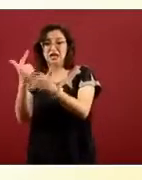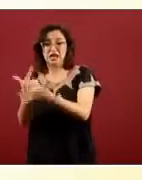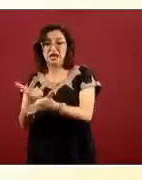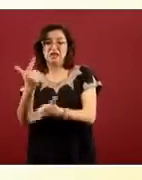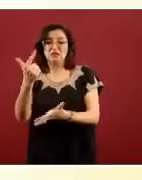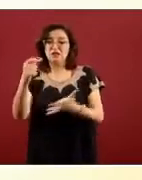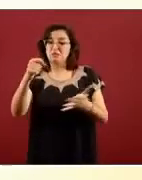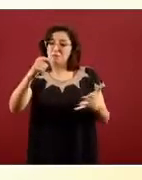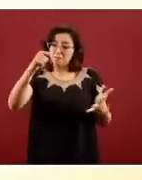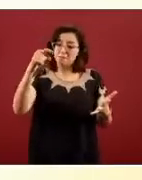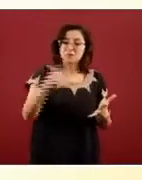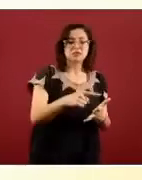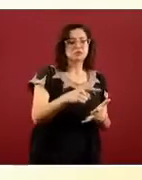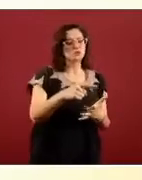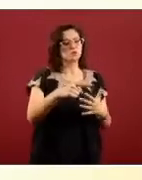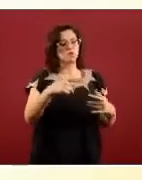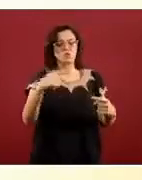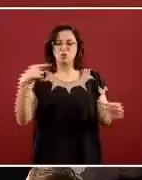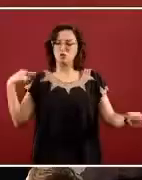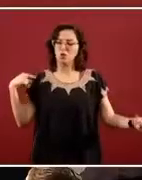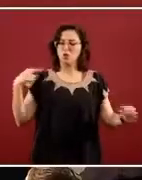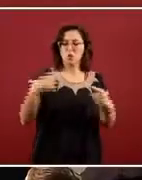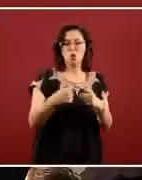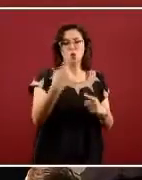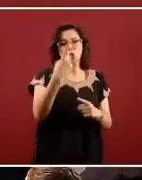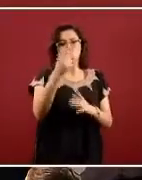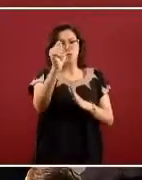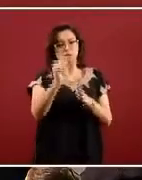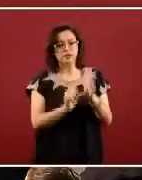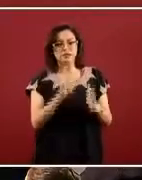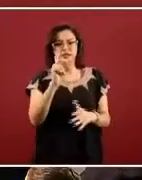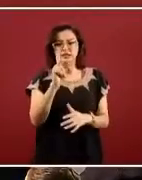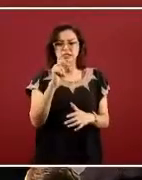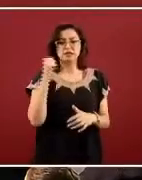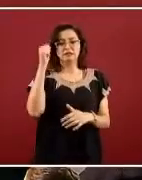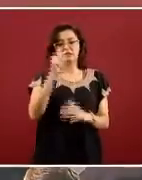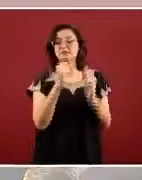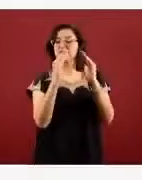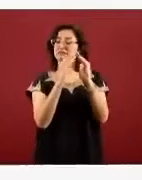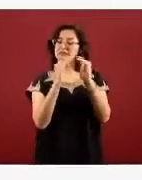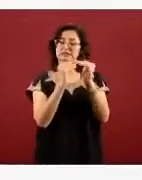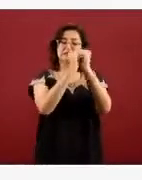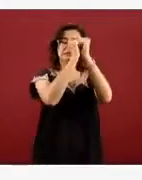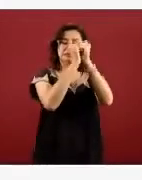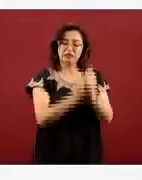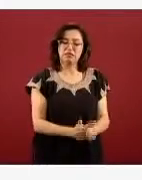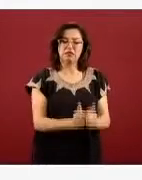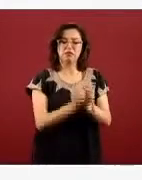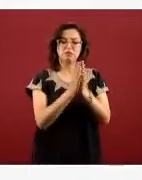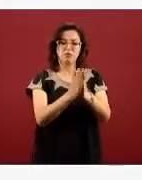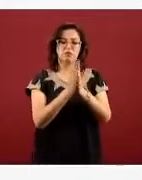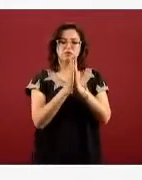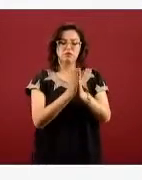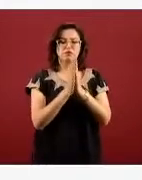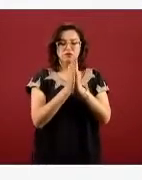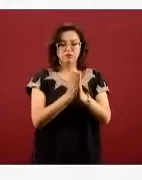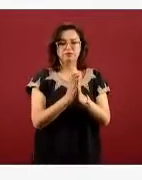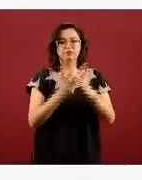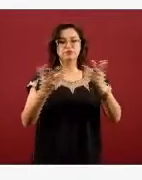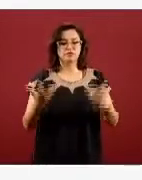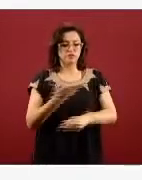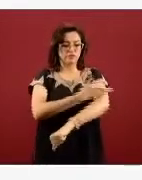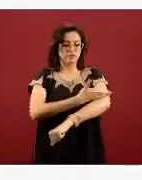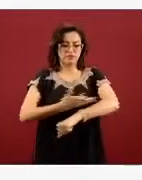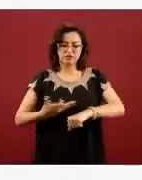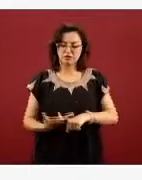las que durante todo este mes hasta el 30 de abril, por favor, se queden en casa, que sus familias activen